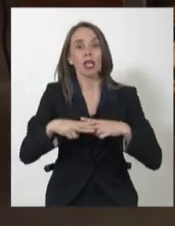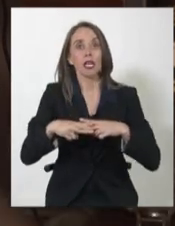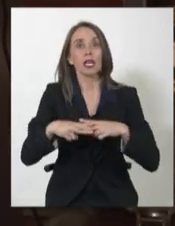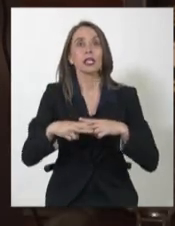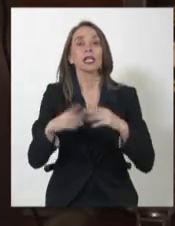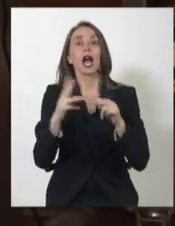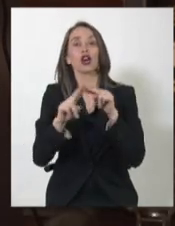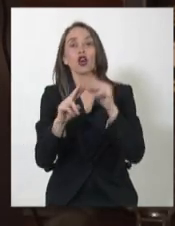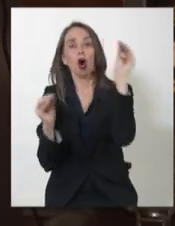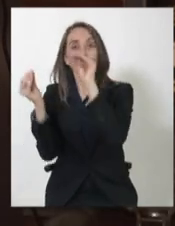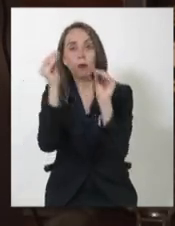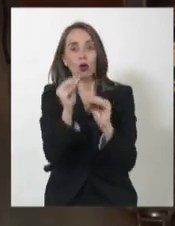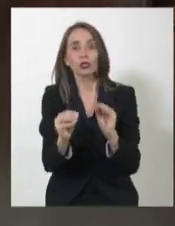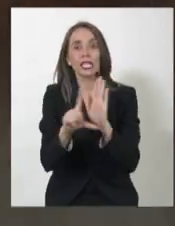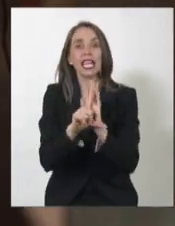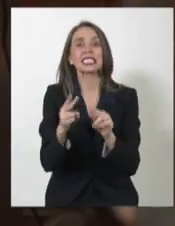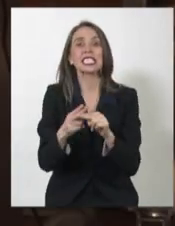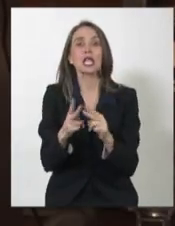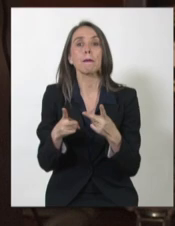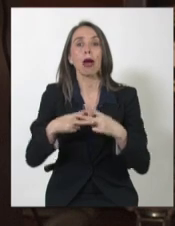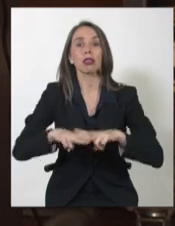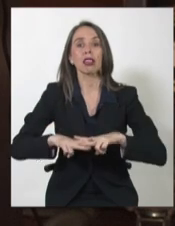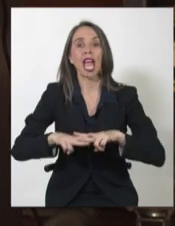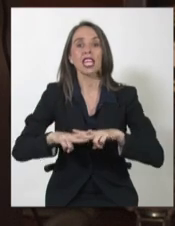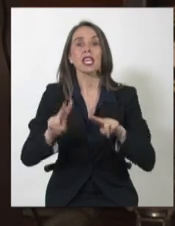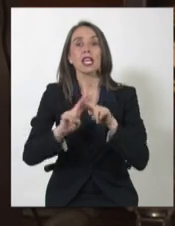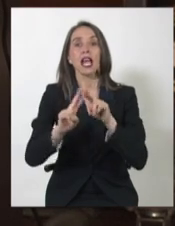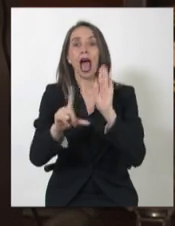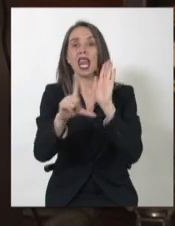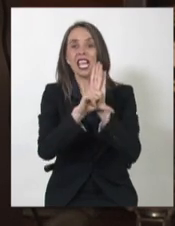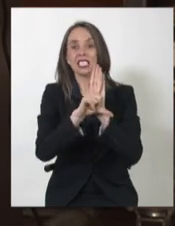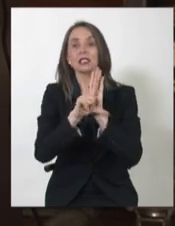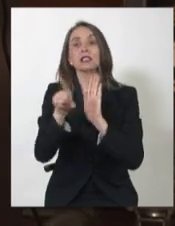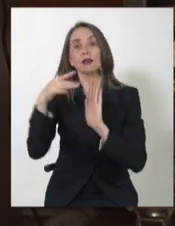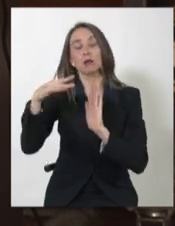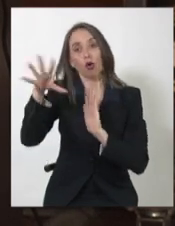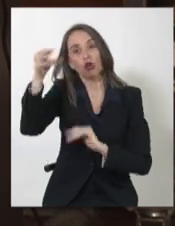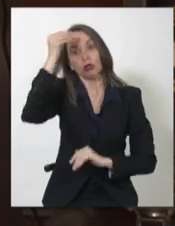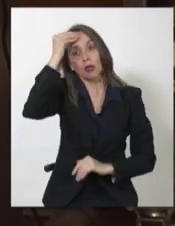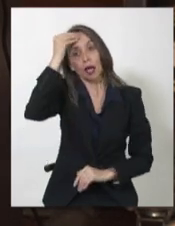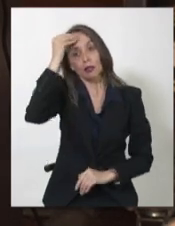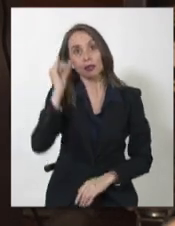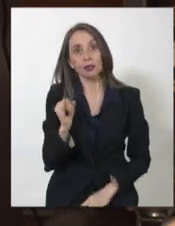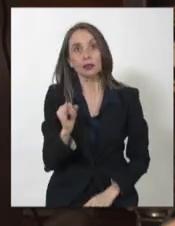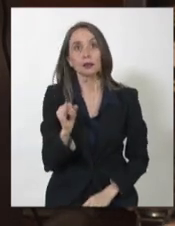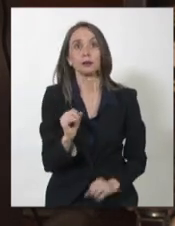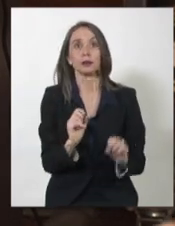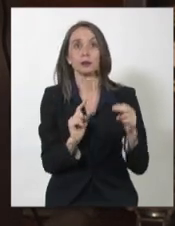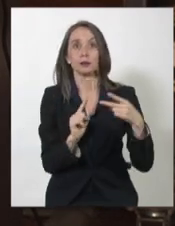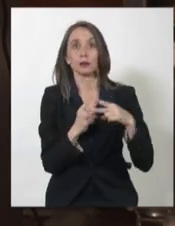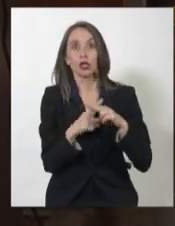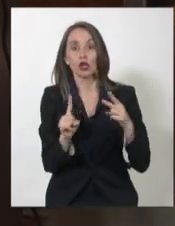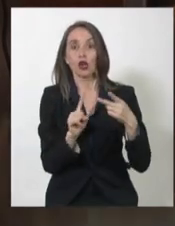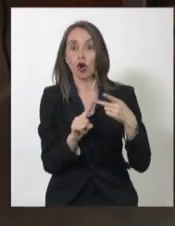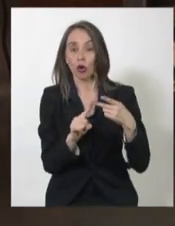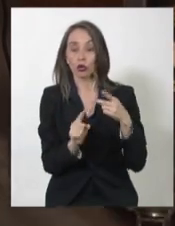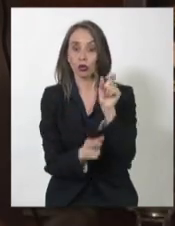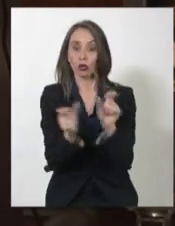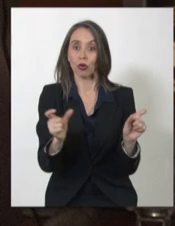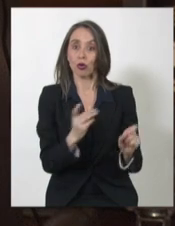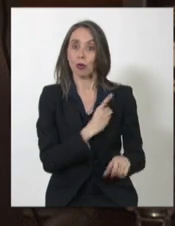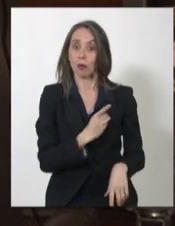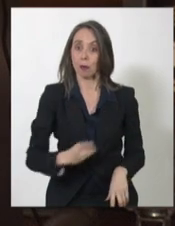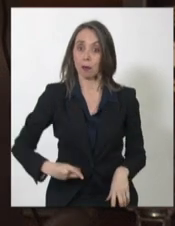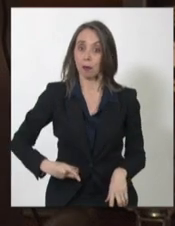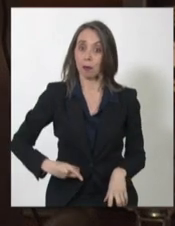formación de la ley, la técnica legislativa la manejan, y eso es importante tenerlo. Lo otro es que los